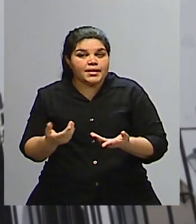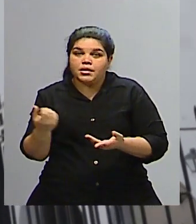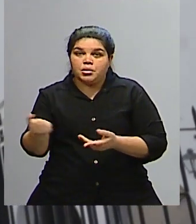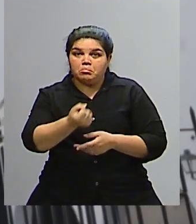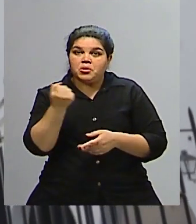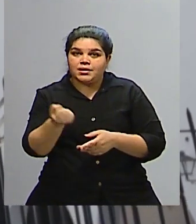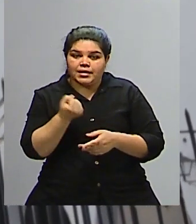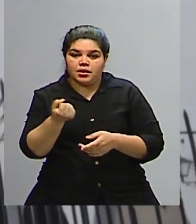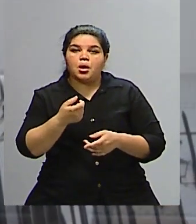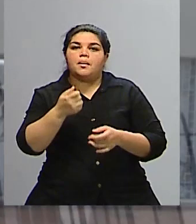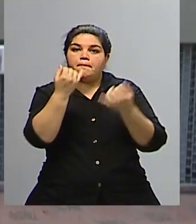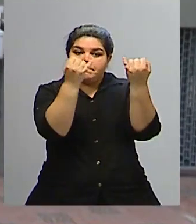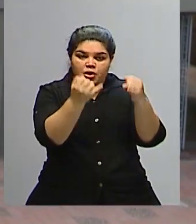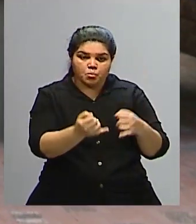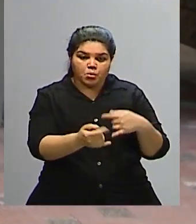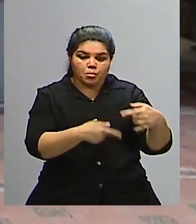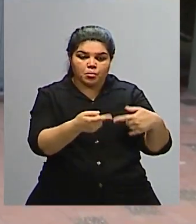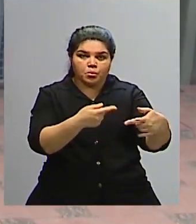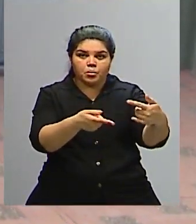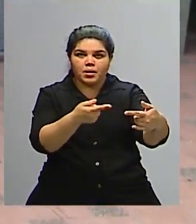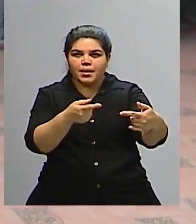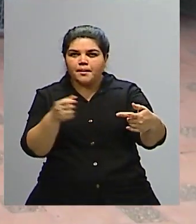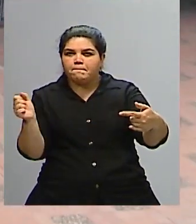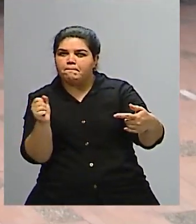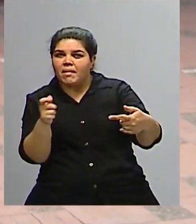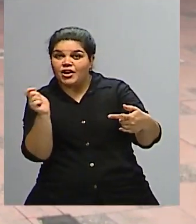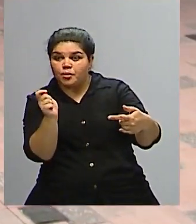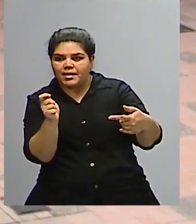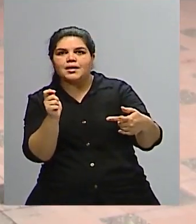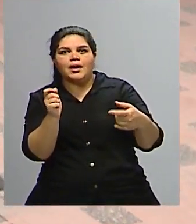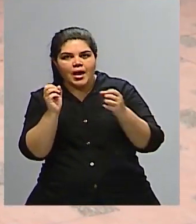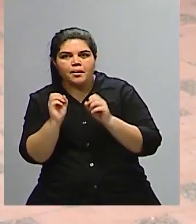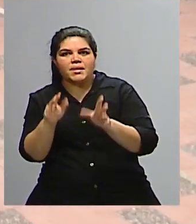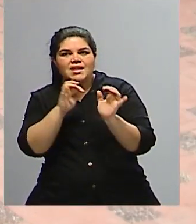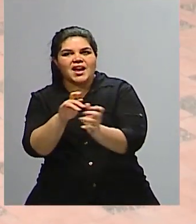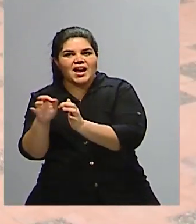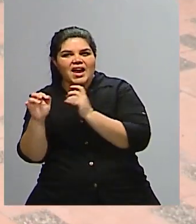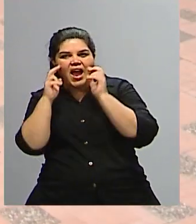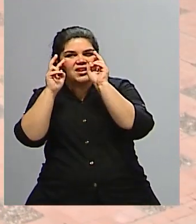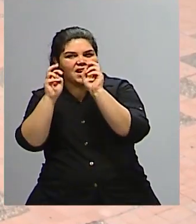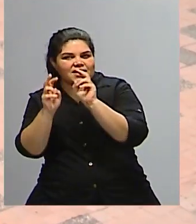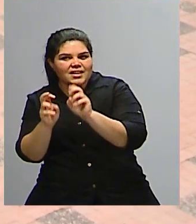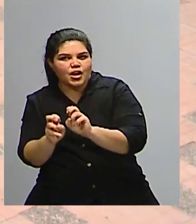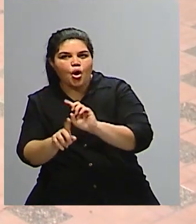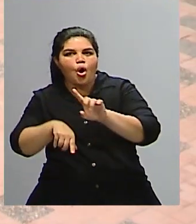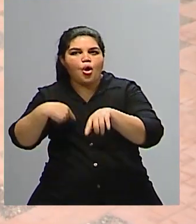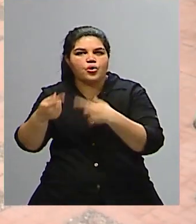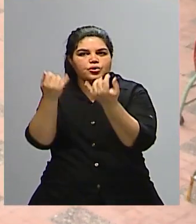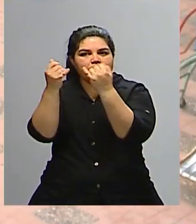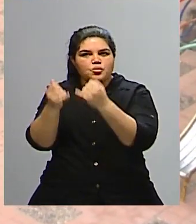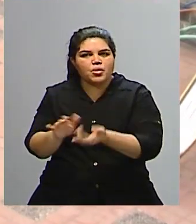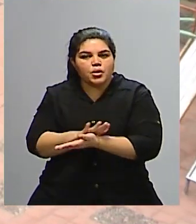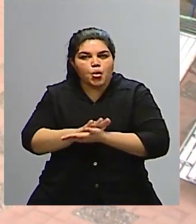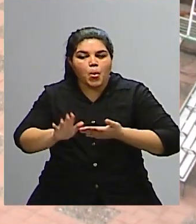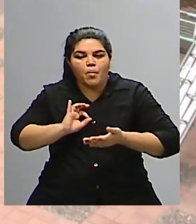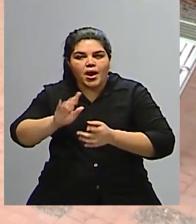mayo, para que en una fecha que está también establecida en la ley y en la Constitución, en Naciones el 15 de septiembre,